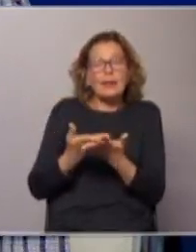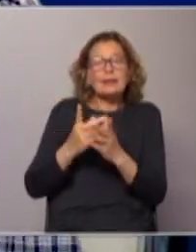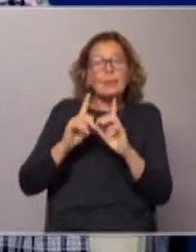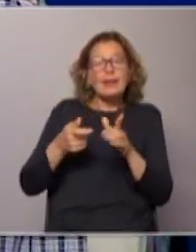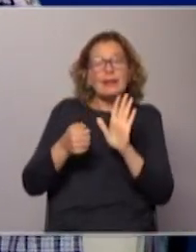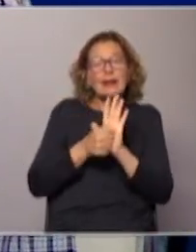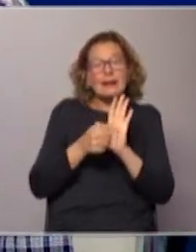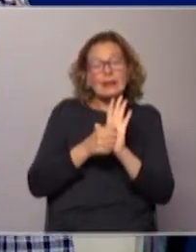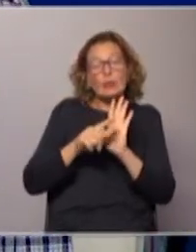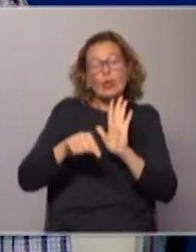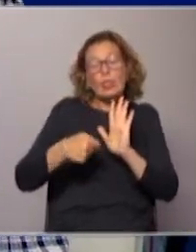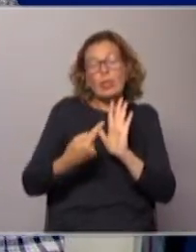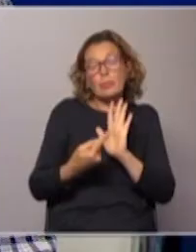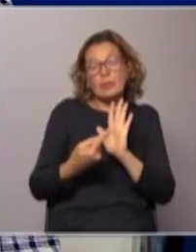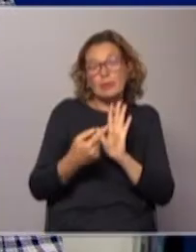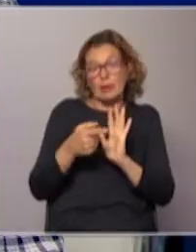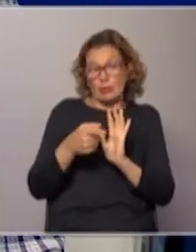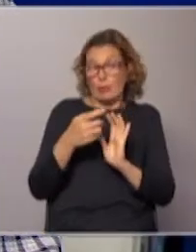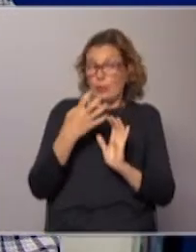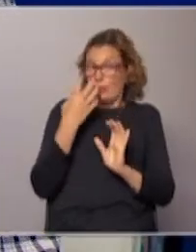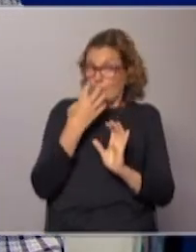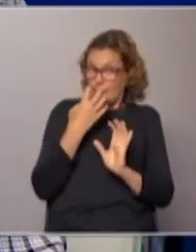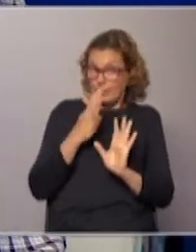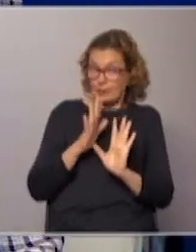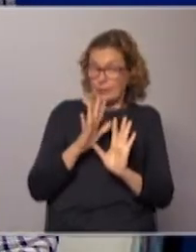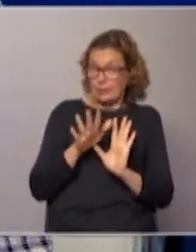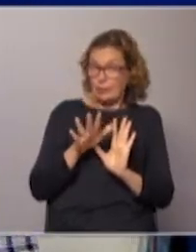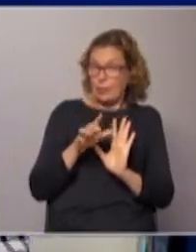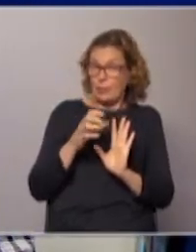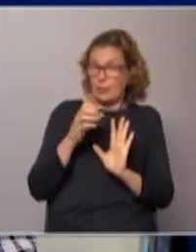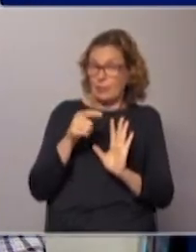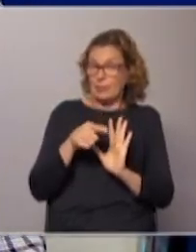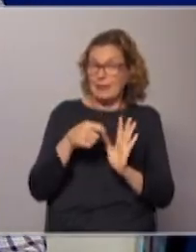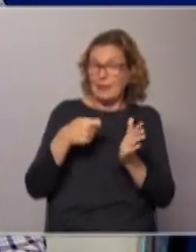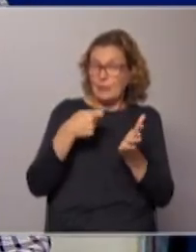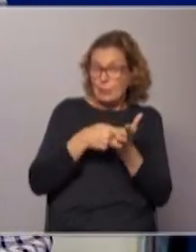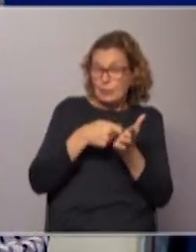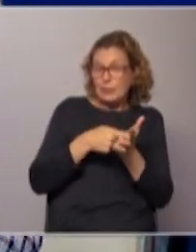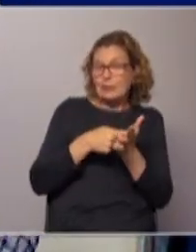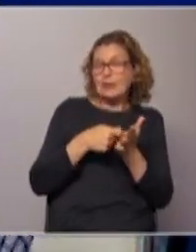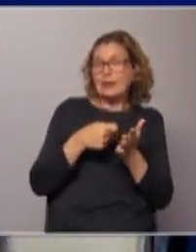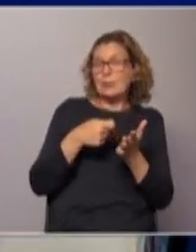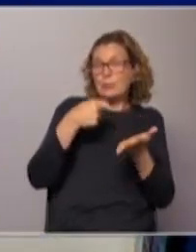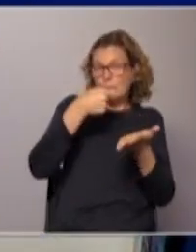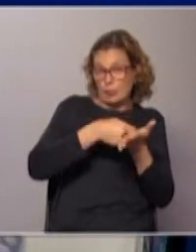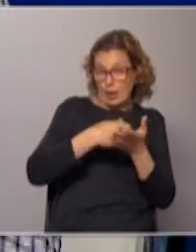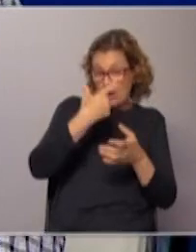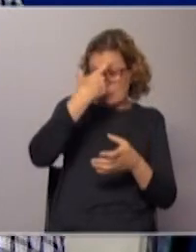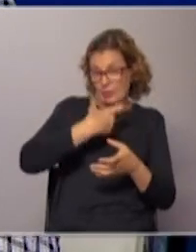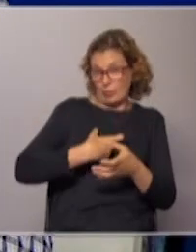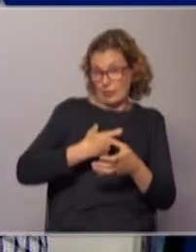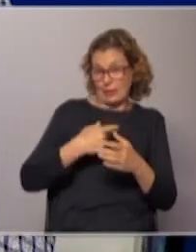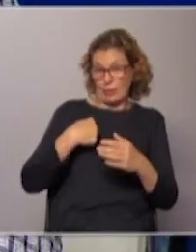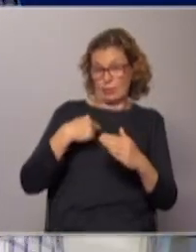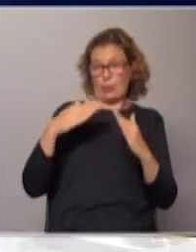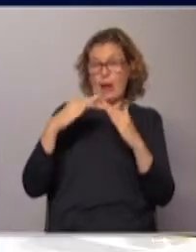además el artículo siguiente esto es muy grave dice que para ese fideicomiso el subsidio a la persona que obtiene